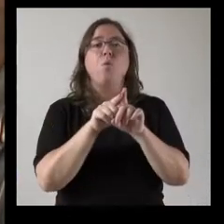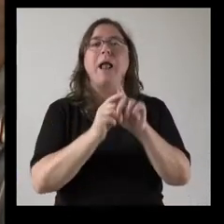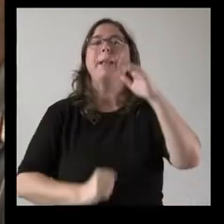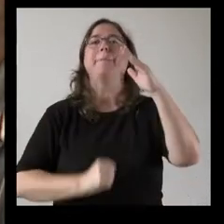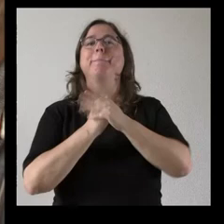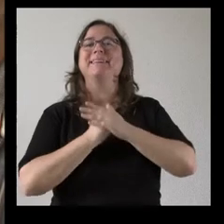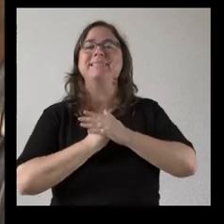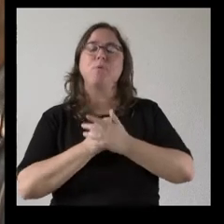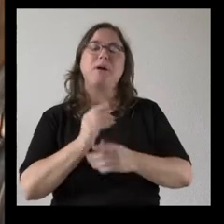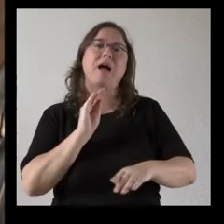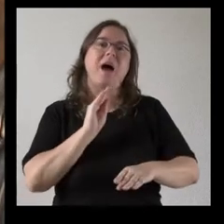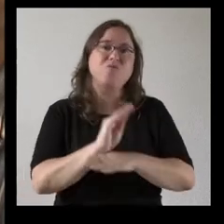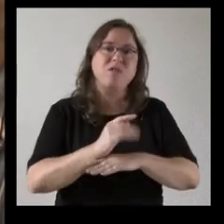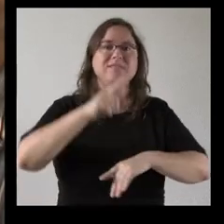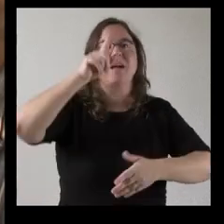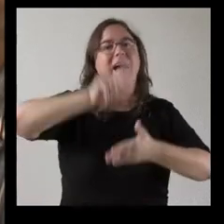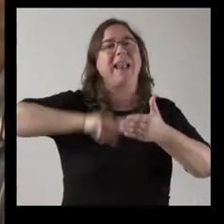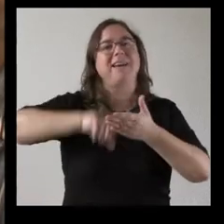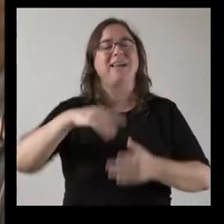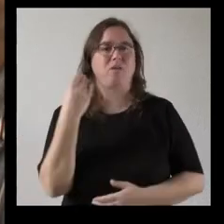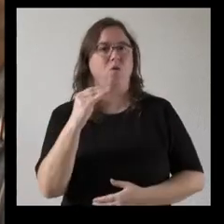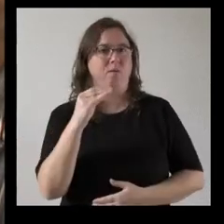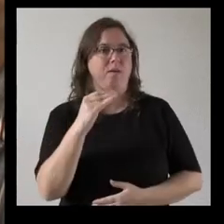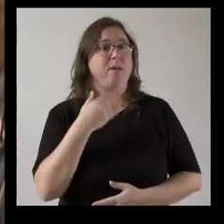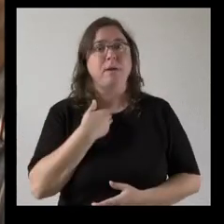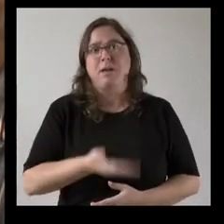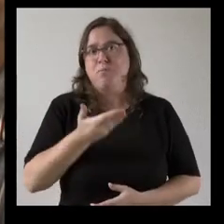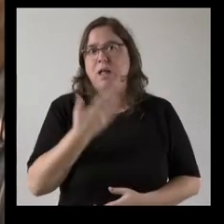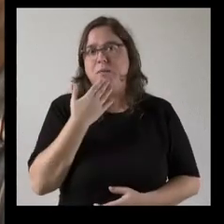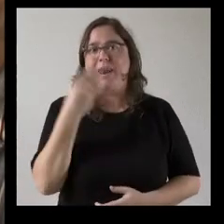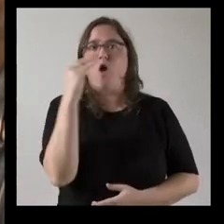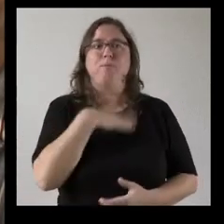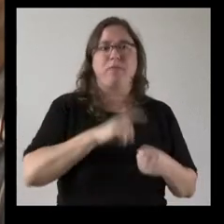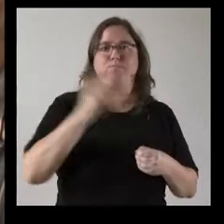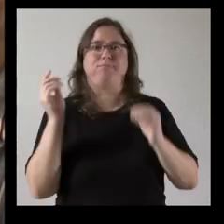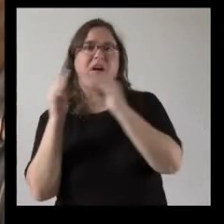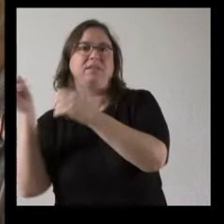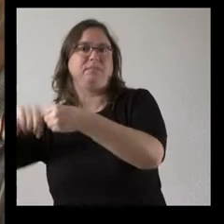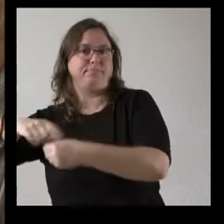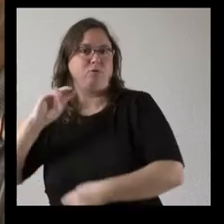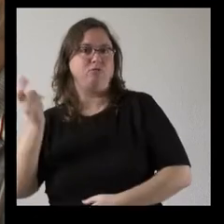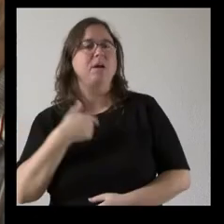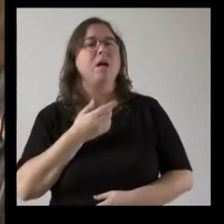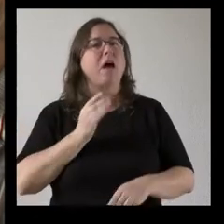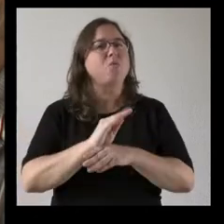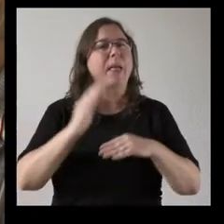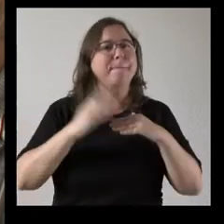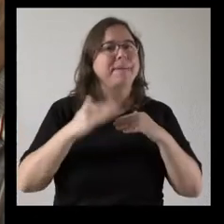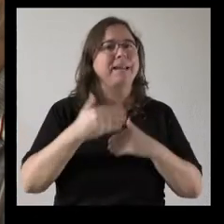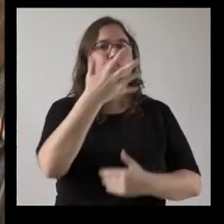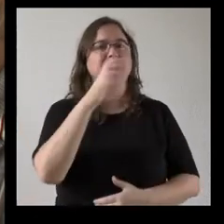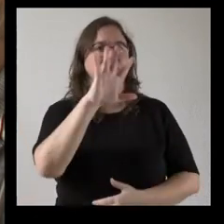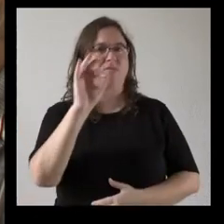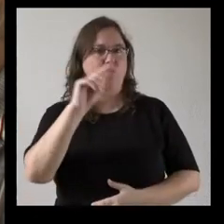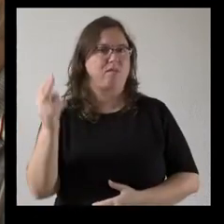alquiler joven Precisamente es una de las cuestiones básicas para la emancipación de los jóvenes al parecer ahora esas ayudas tienen un mínimo de 550